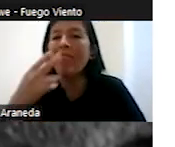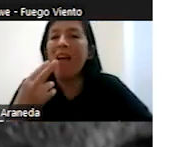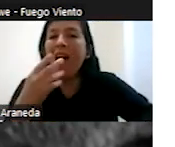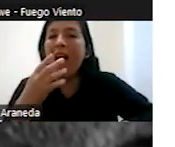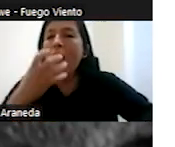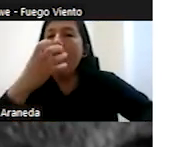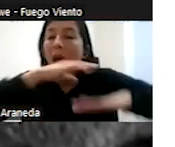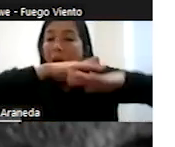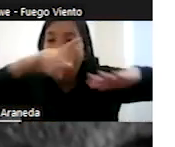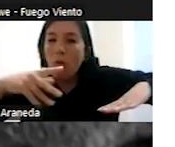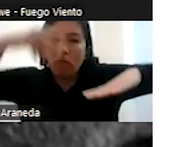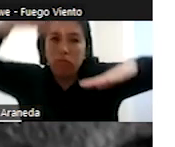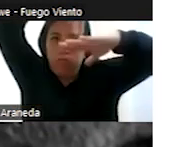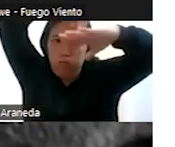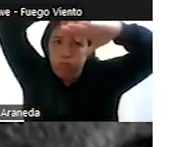de inmersión